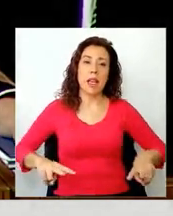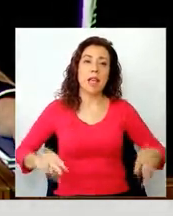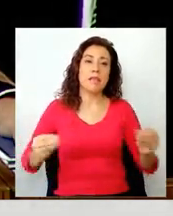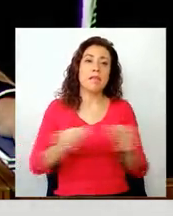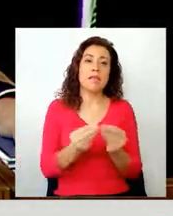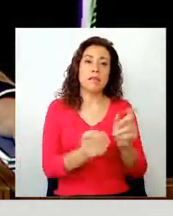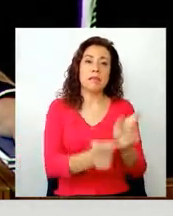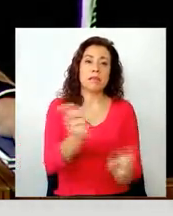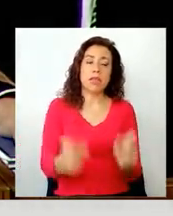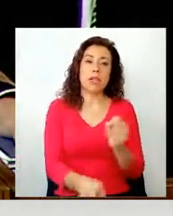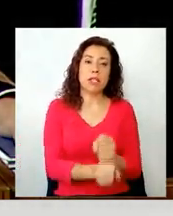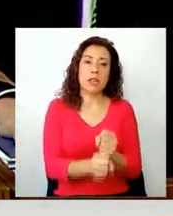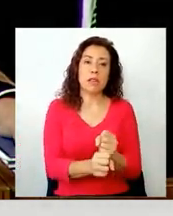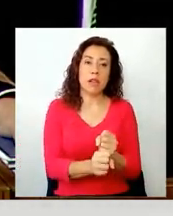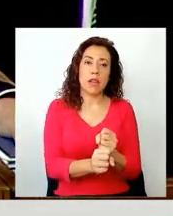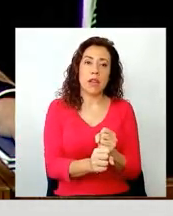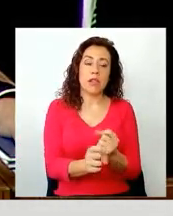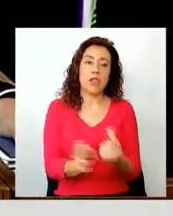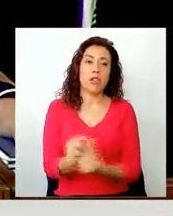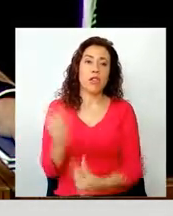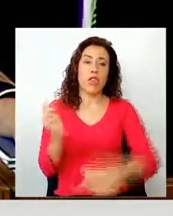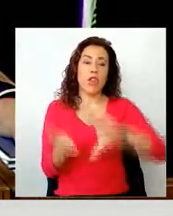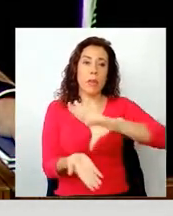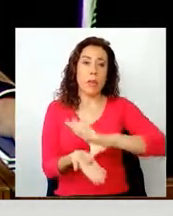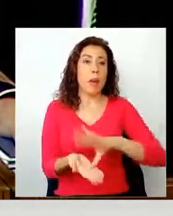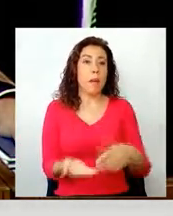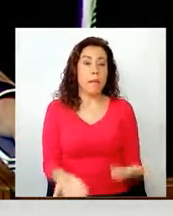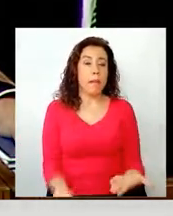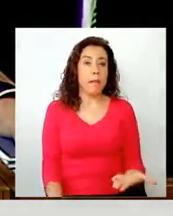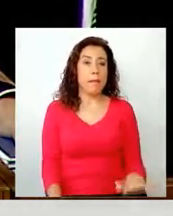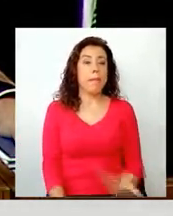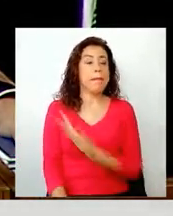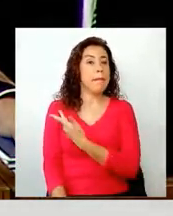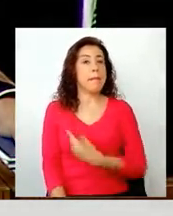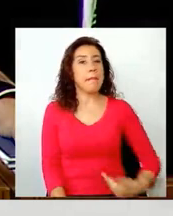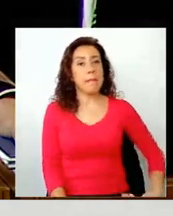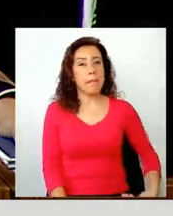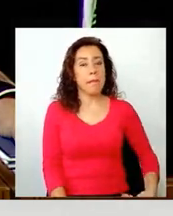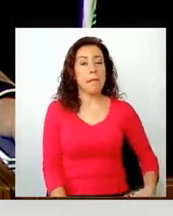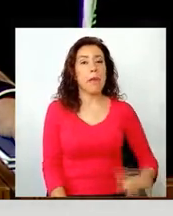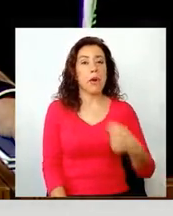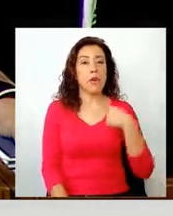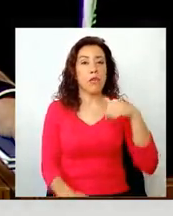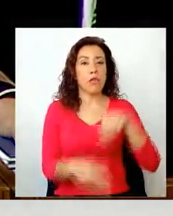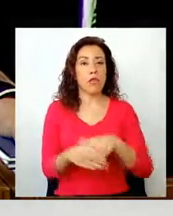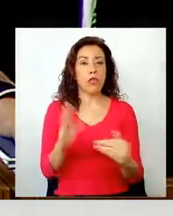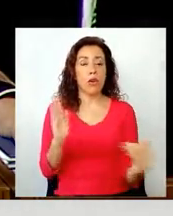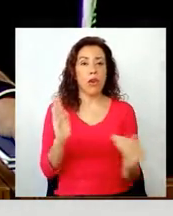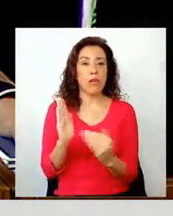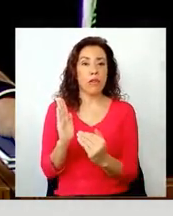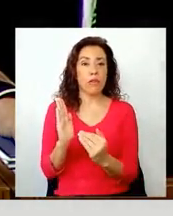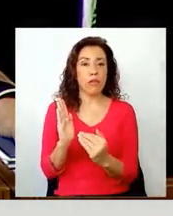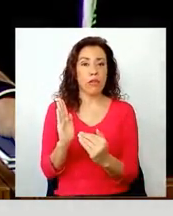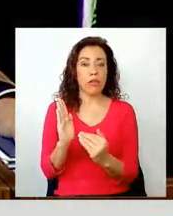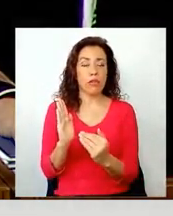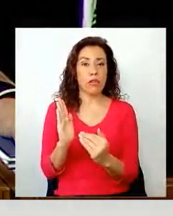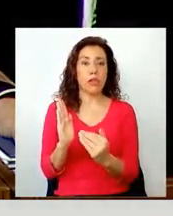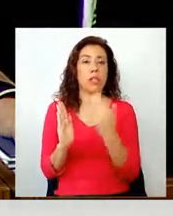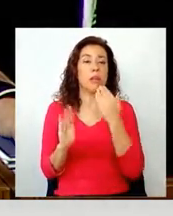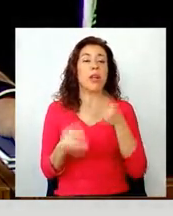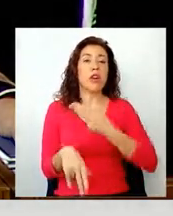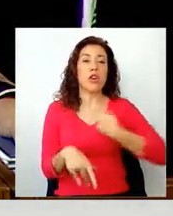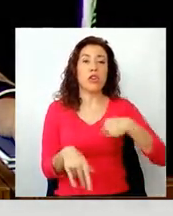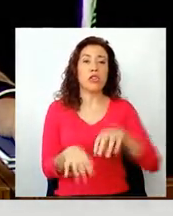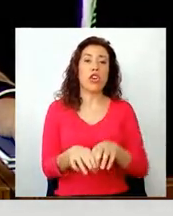a lo largo del país por eso presidente voto a favor Y por cierto comprometemos los